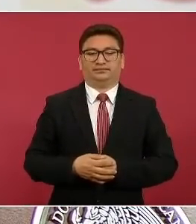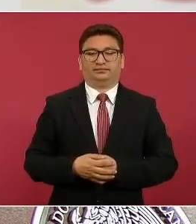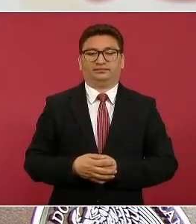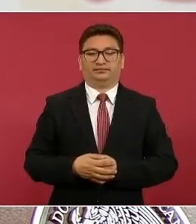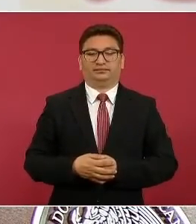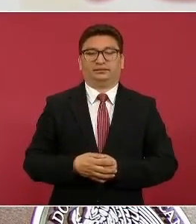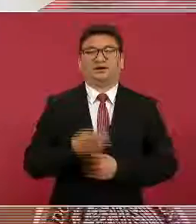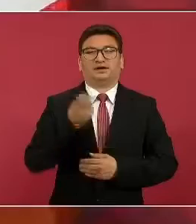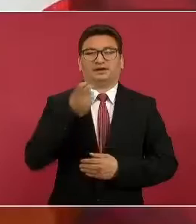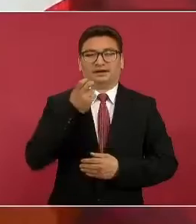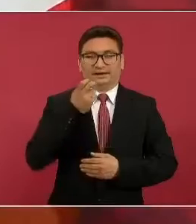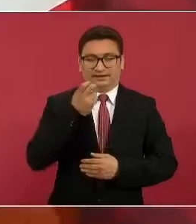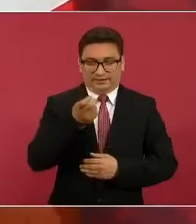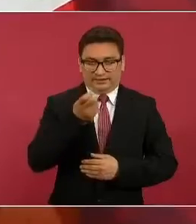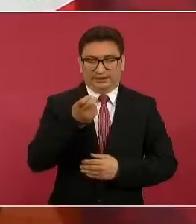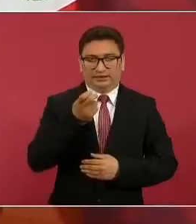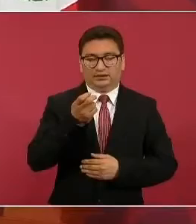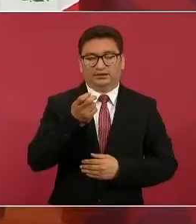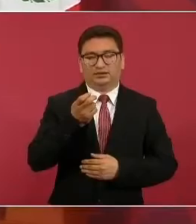algo que debemos de